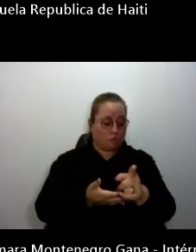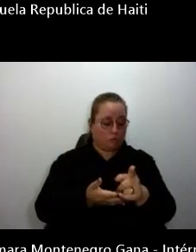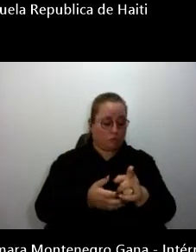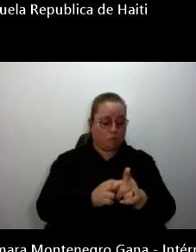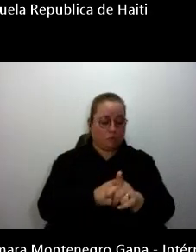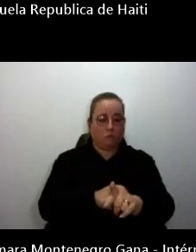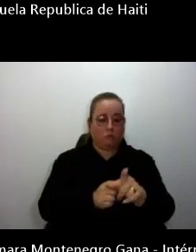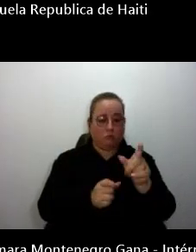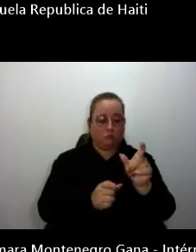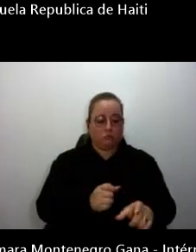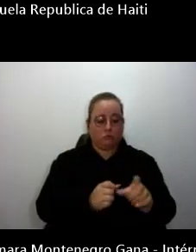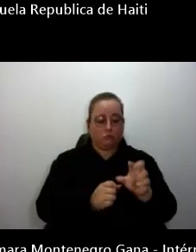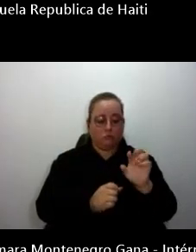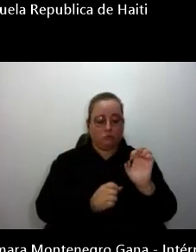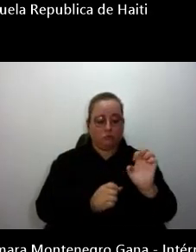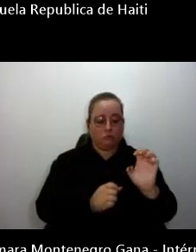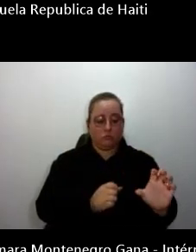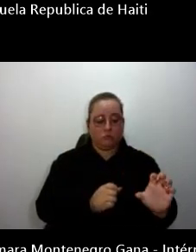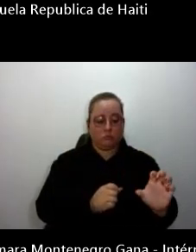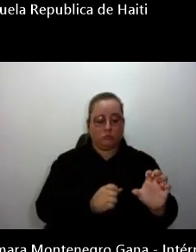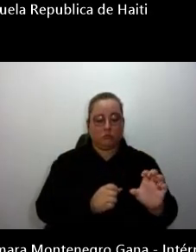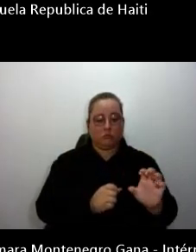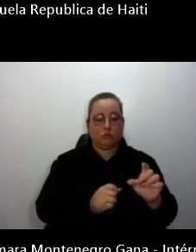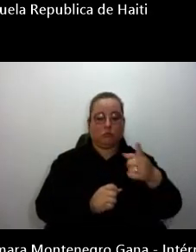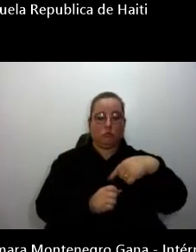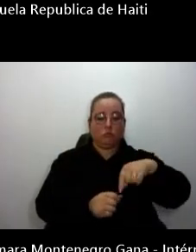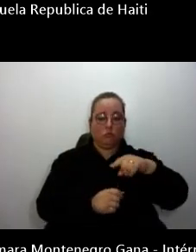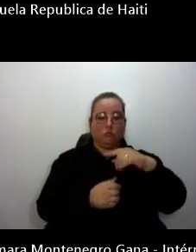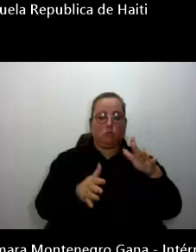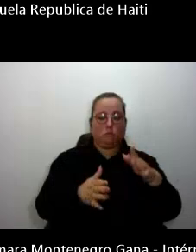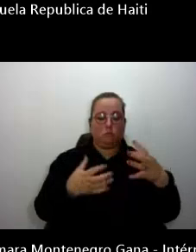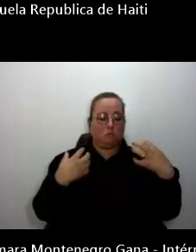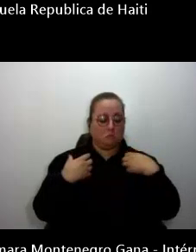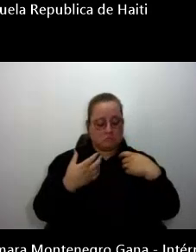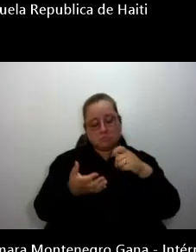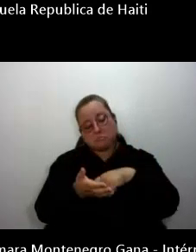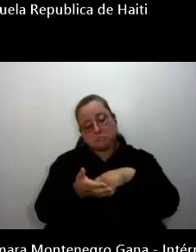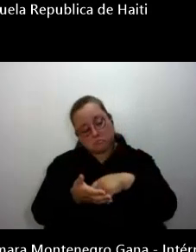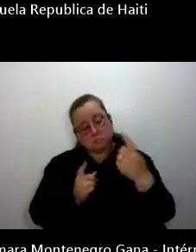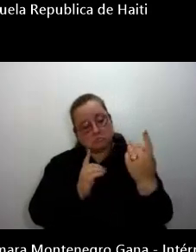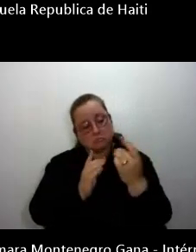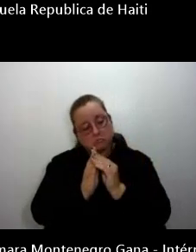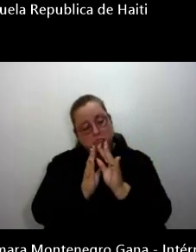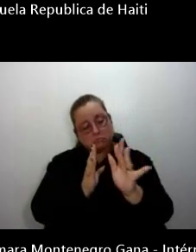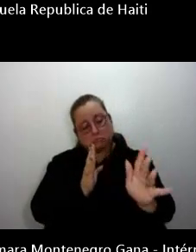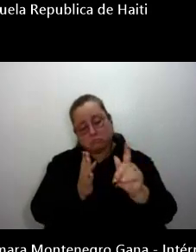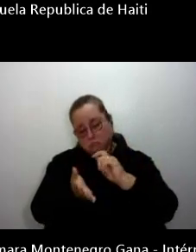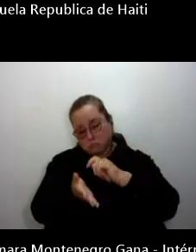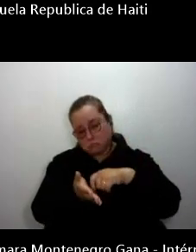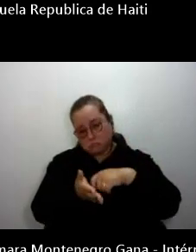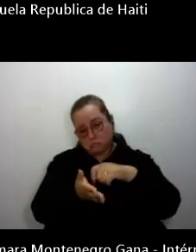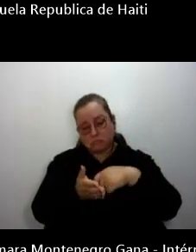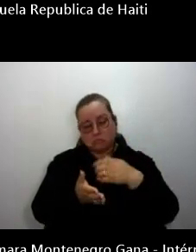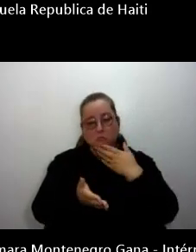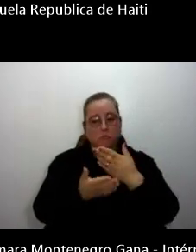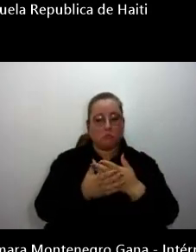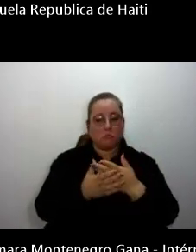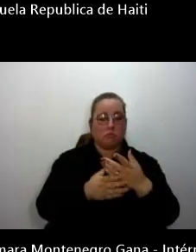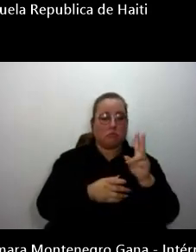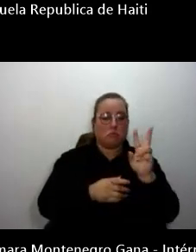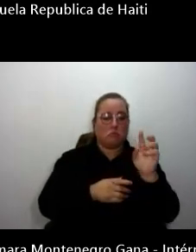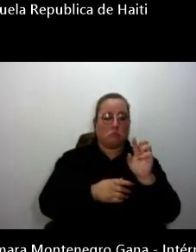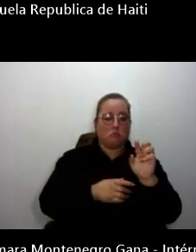PIE con nosotros estamos todos matriculados, participando de la mayoría del equipo, y cuando un apoderado nos dice